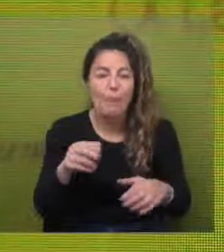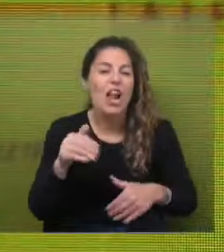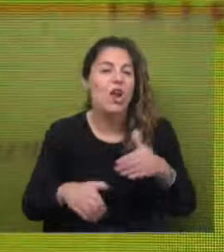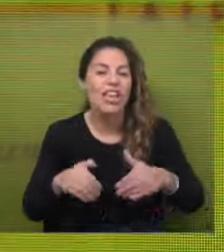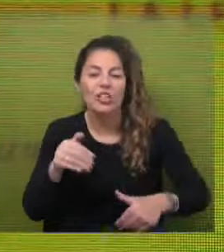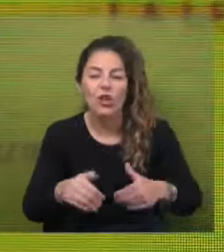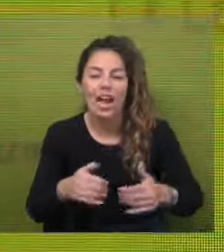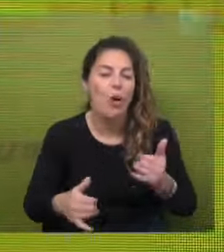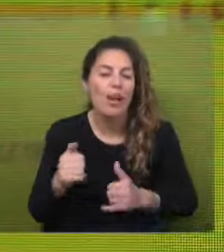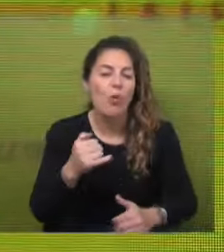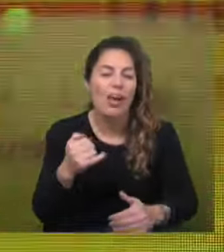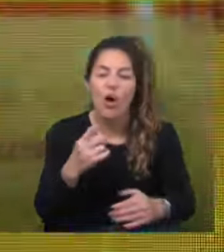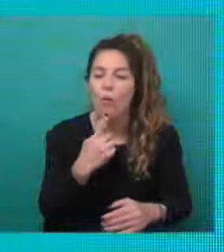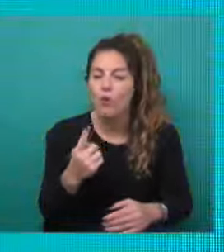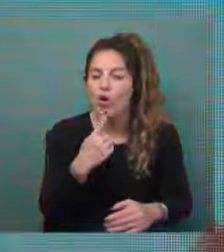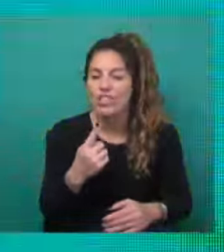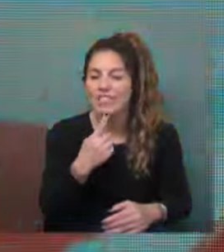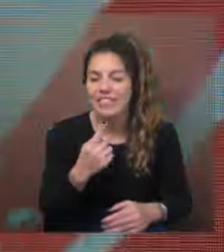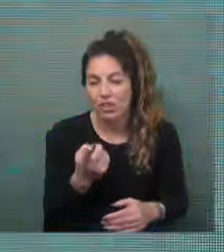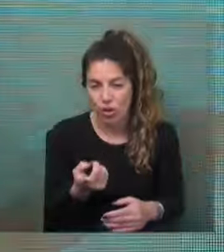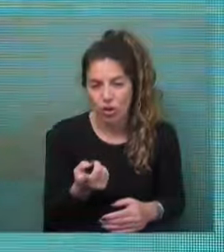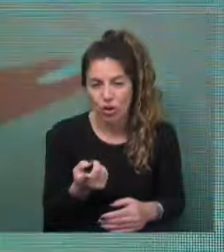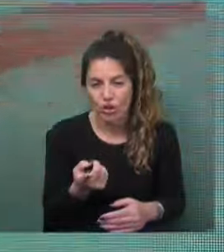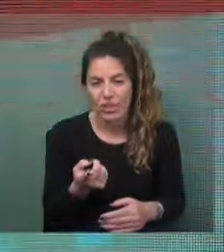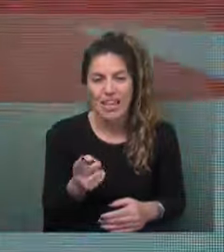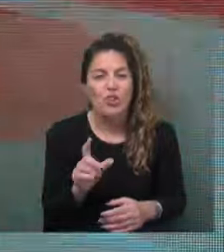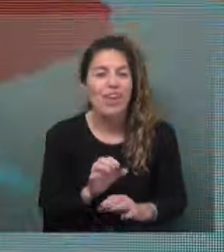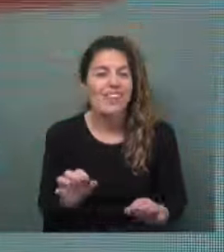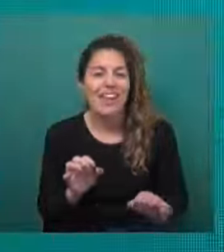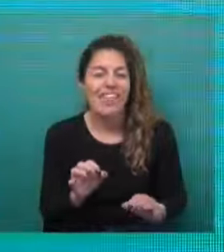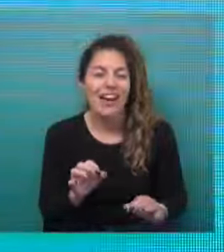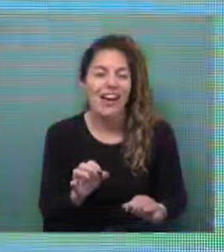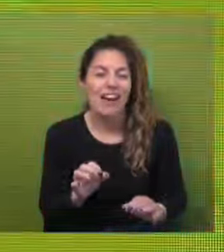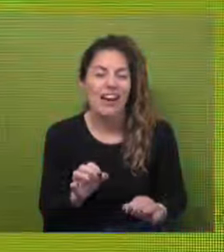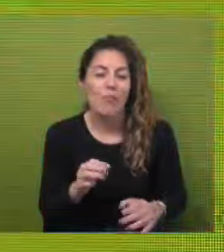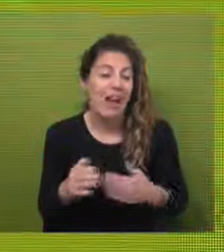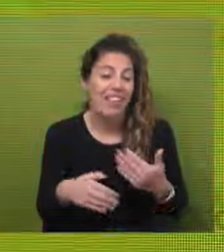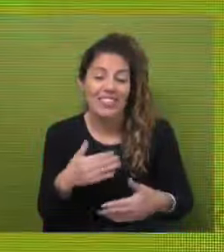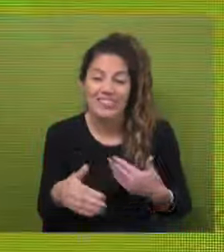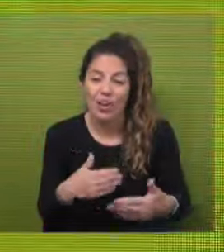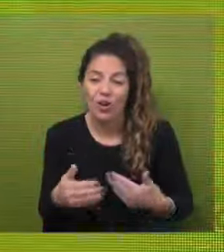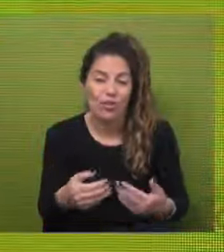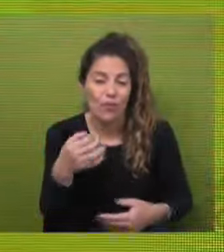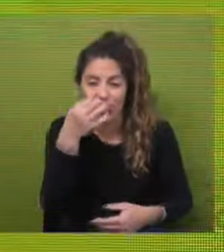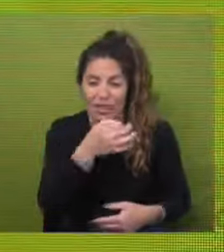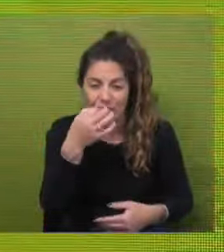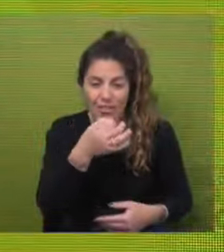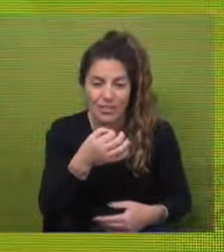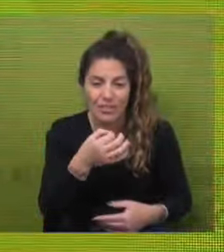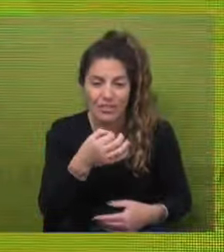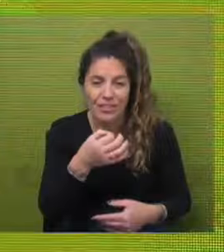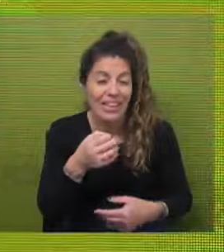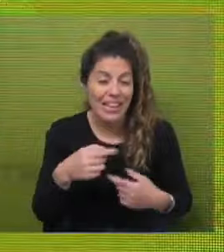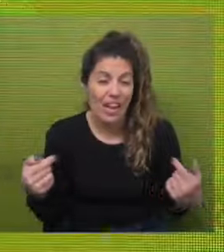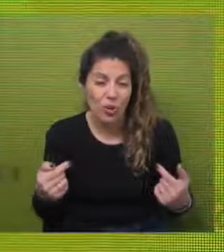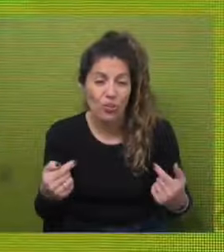electoral o para el juego político muy de cabotaje, digamos, que no hay nada más funcional, digamos, para el desarrollo, para el avance del narcotráfico y el crimen organizado, que las